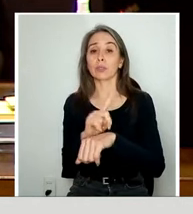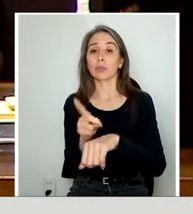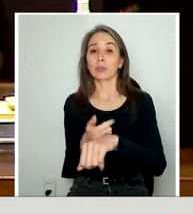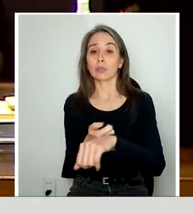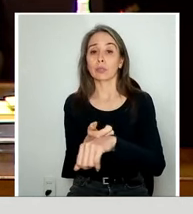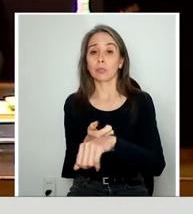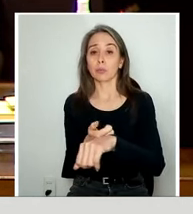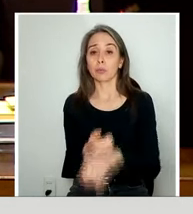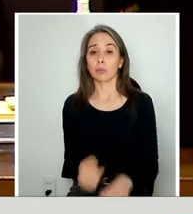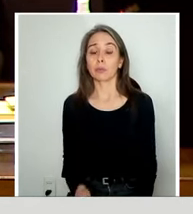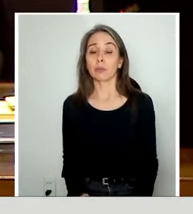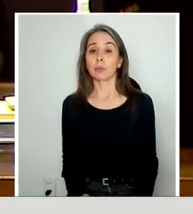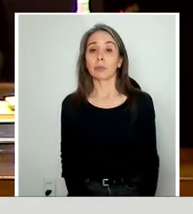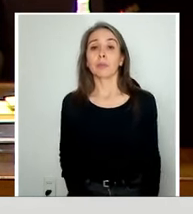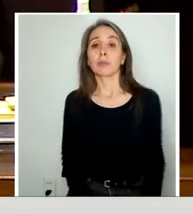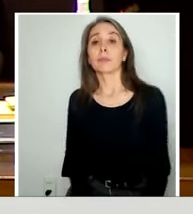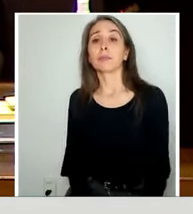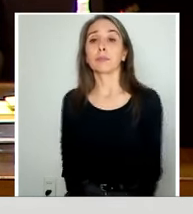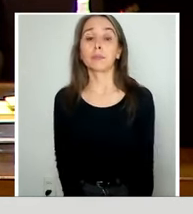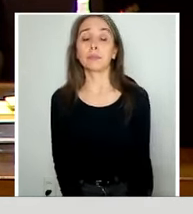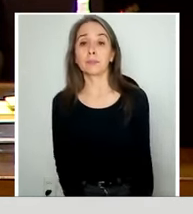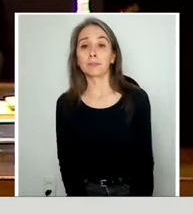un minuto